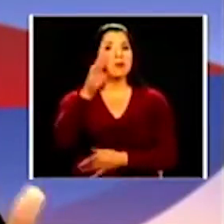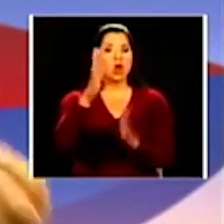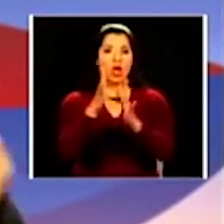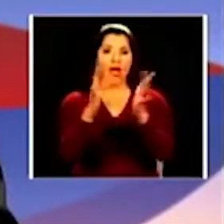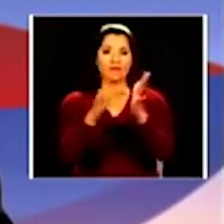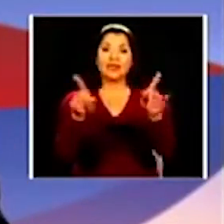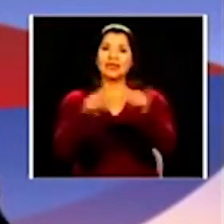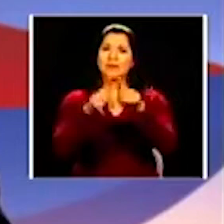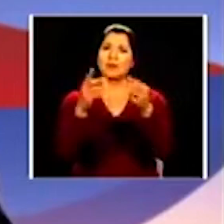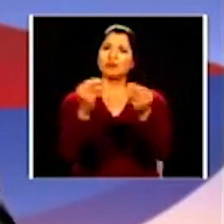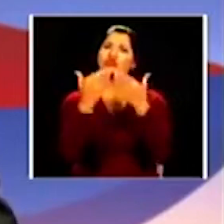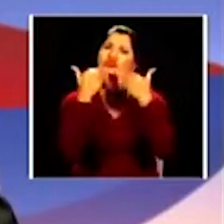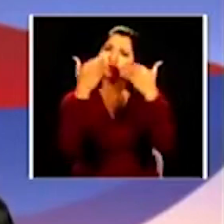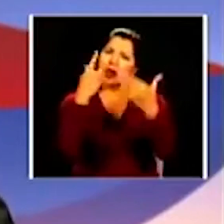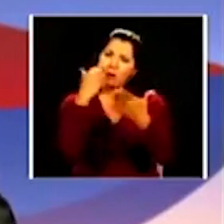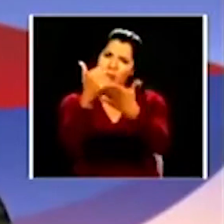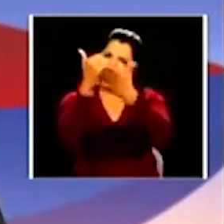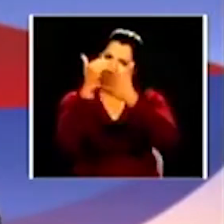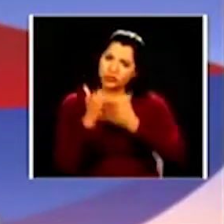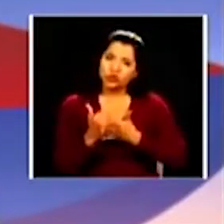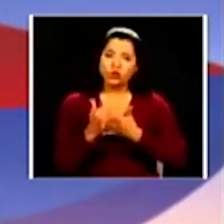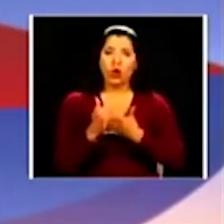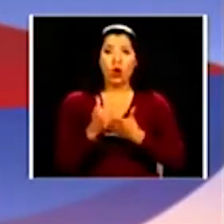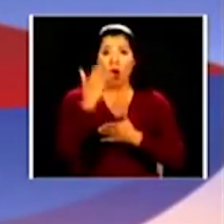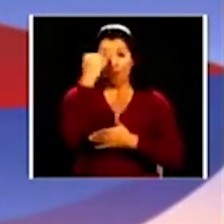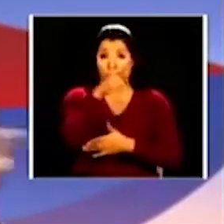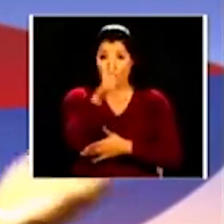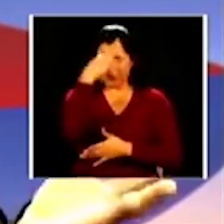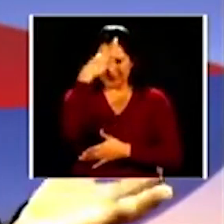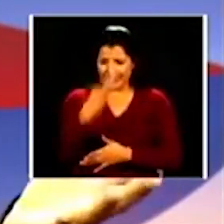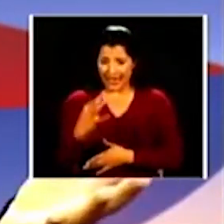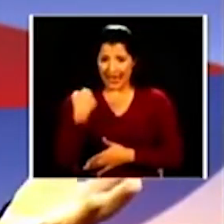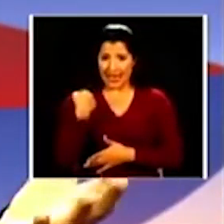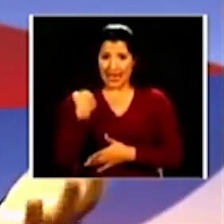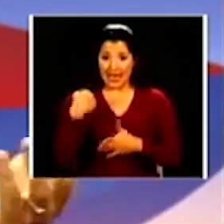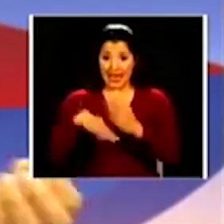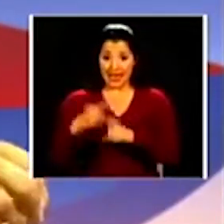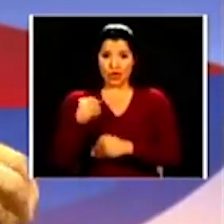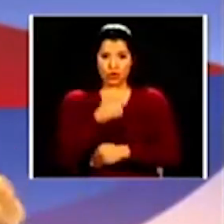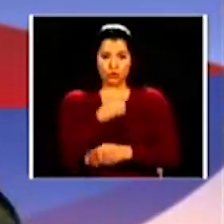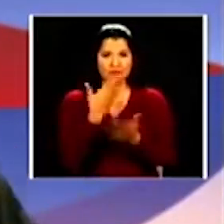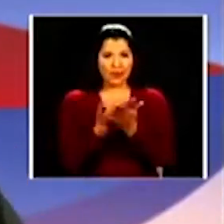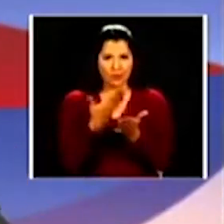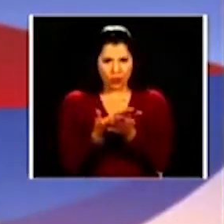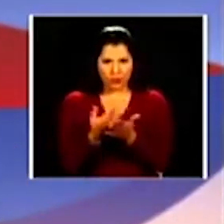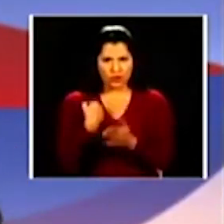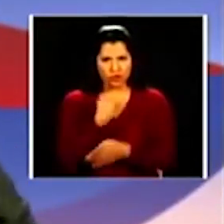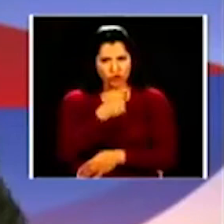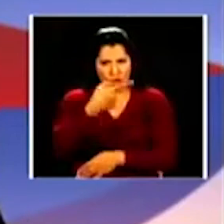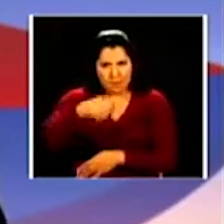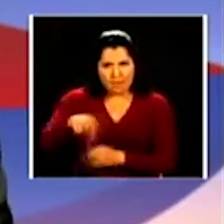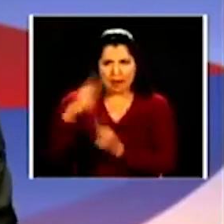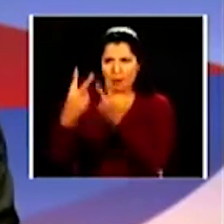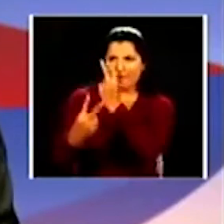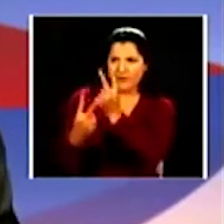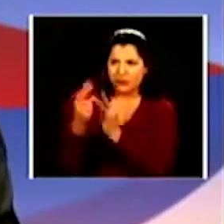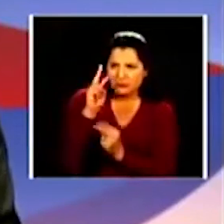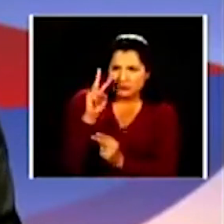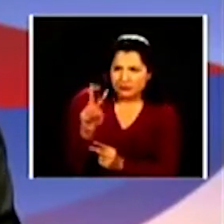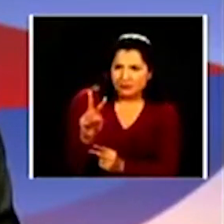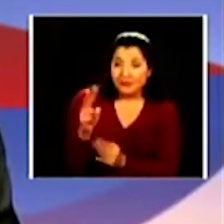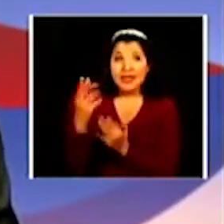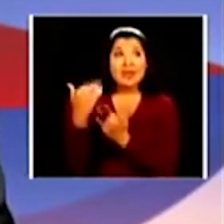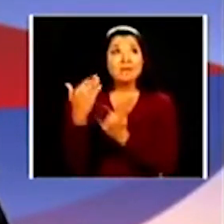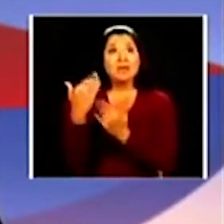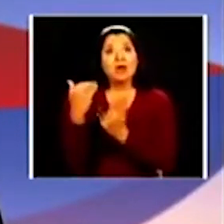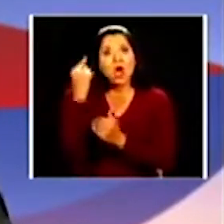apoyo, porque cuando los hemos visitado, pues en sus miradas hemos visto la esperanza de que por fin un gobierno se acuerde